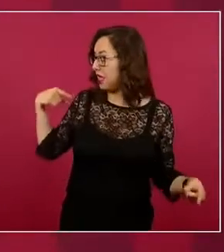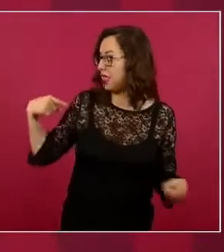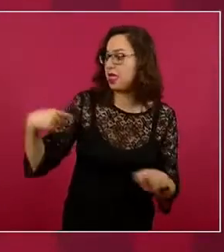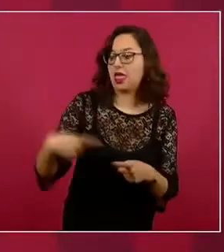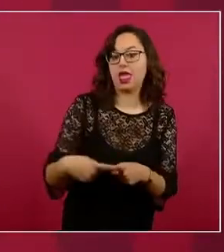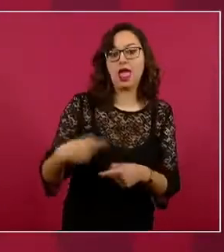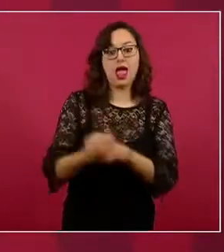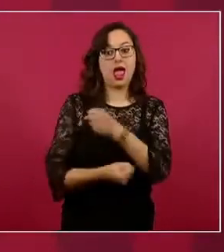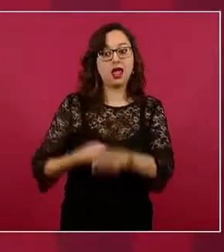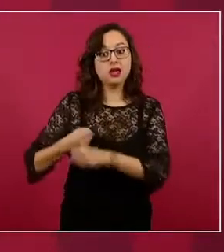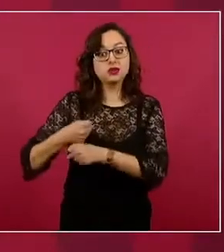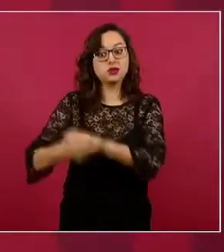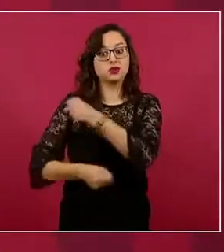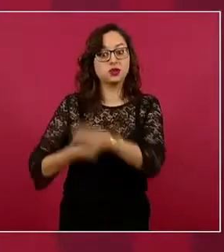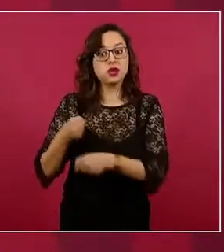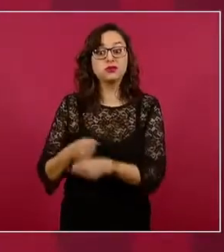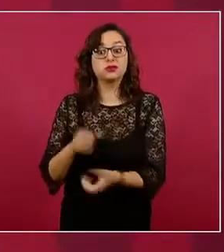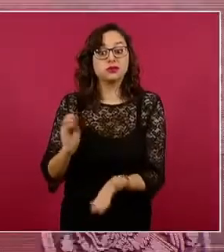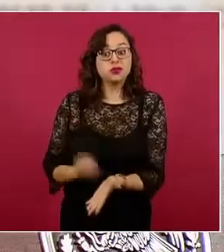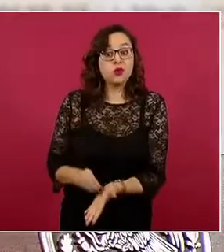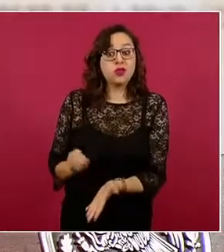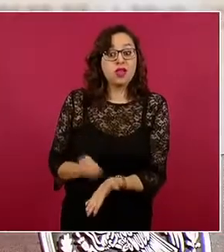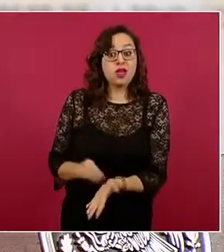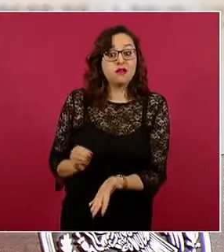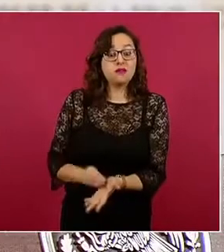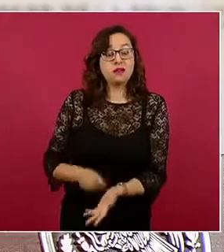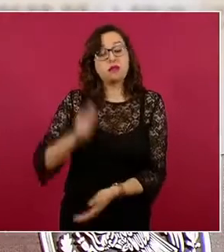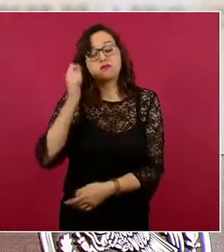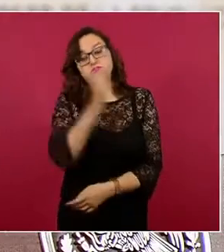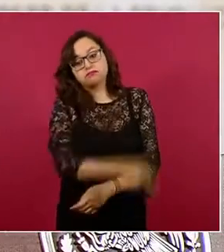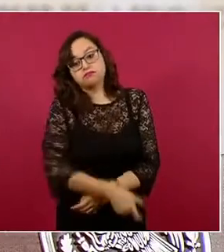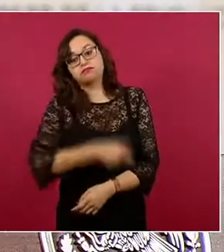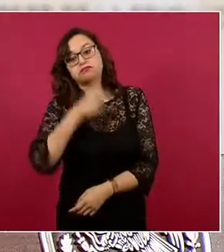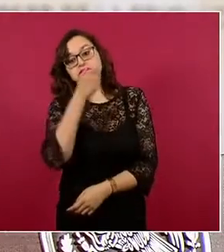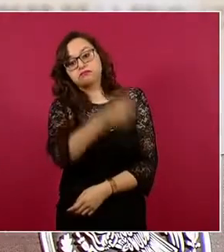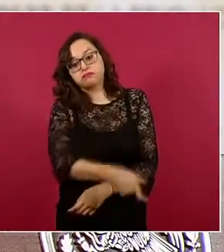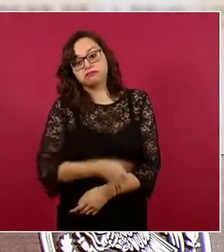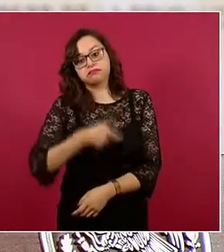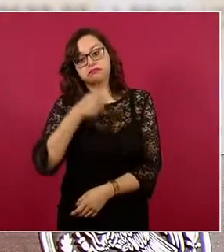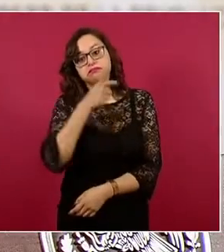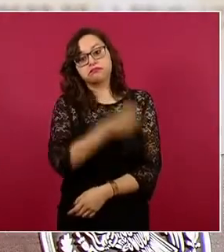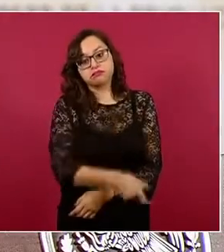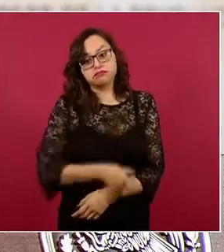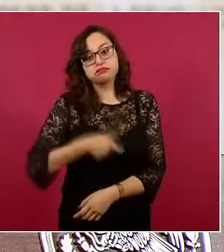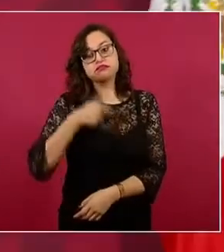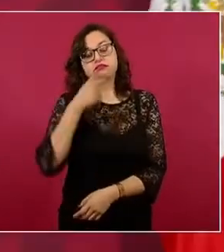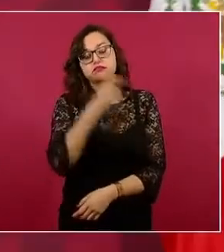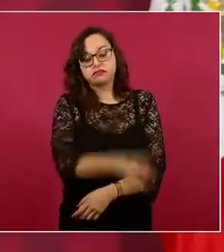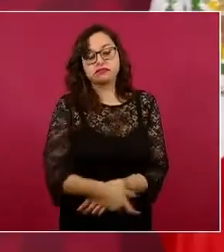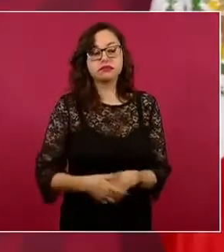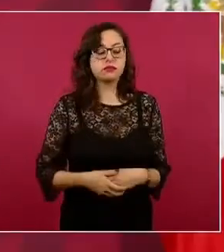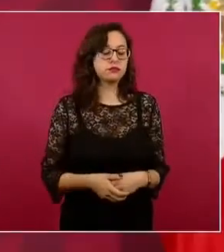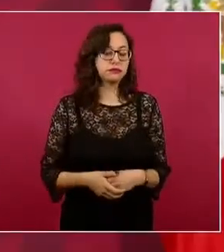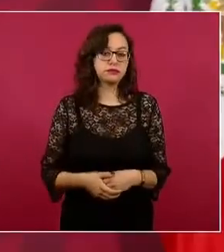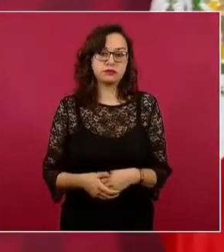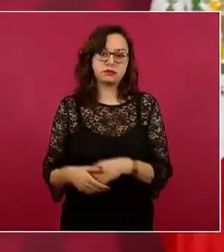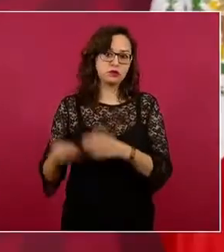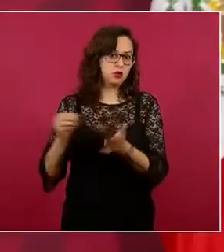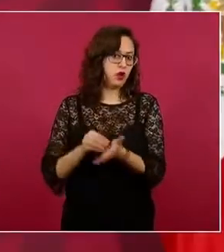se tiene, y hay que estarla pagando, llevamos años